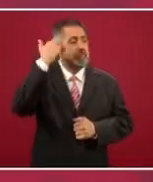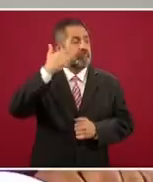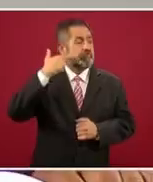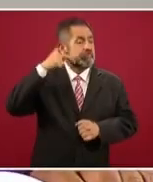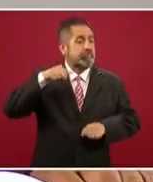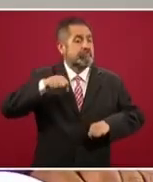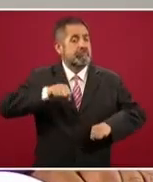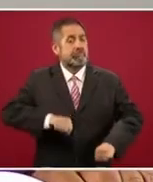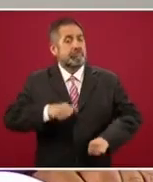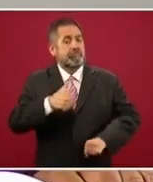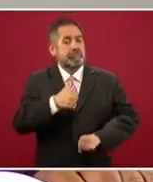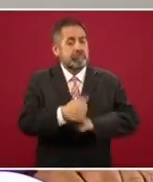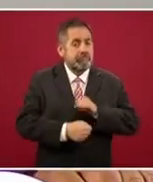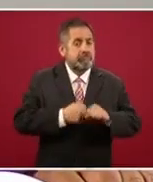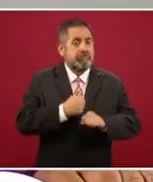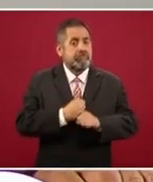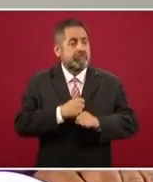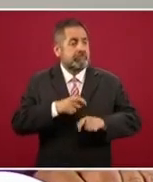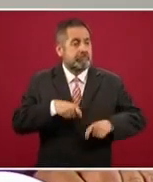Y no es